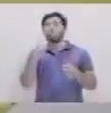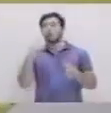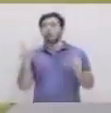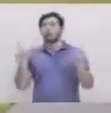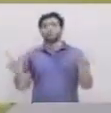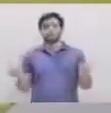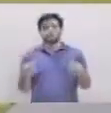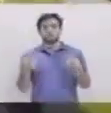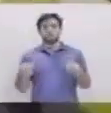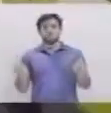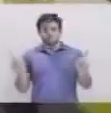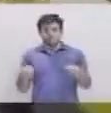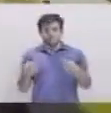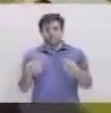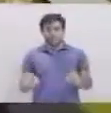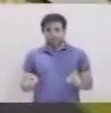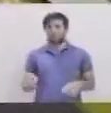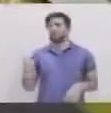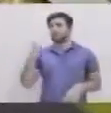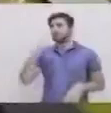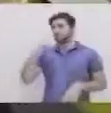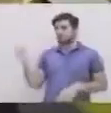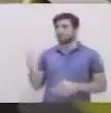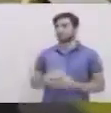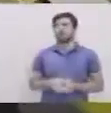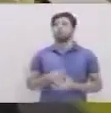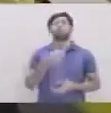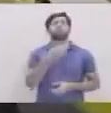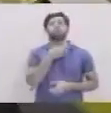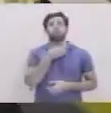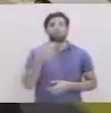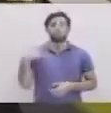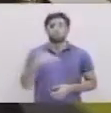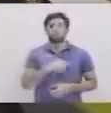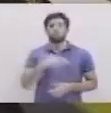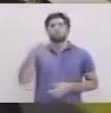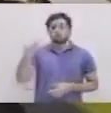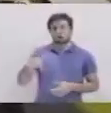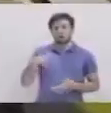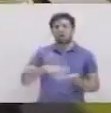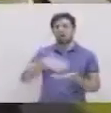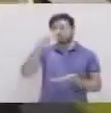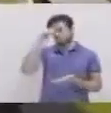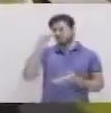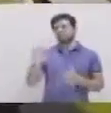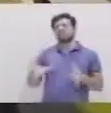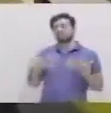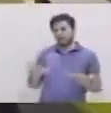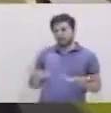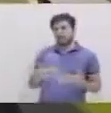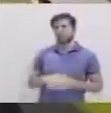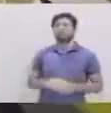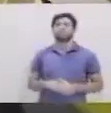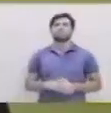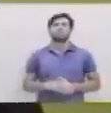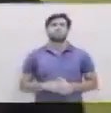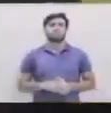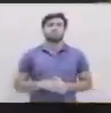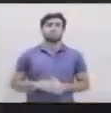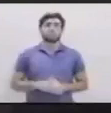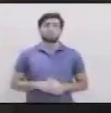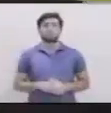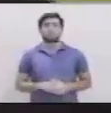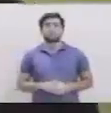educación musical. Profe, bienvenido, siempre es un gusto tenerlo aquí. Cuéntenos, ¿qué vamos a aprender hoy? Gracias, Claudia. Hoy vamos